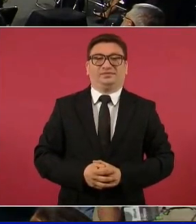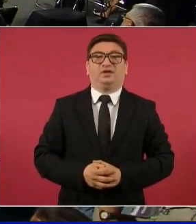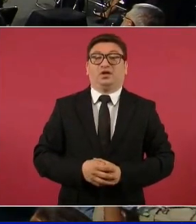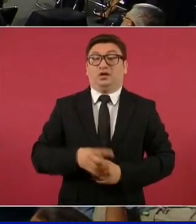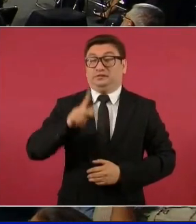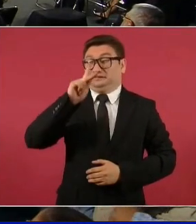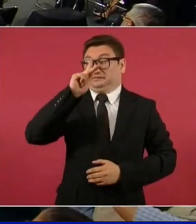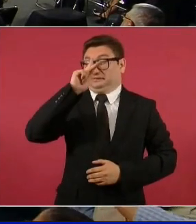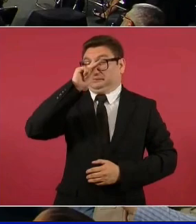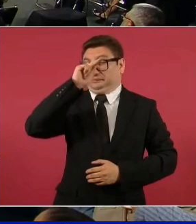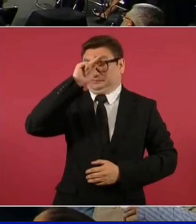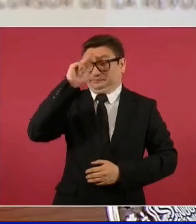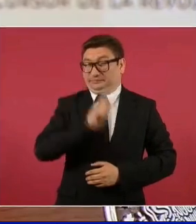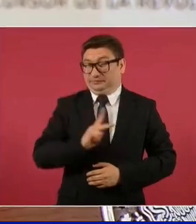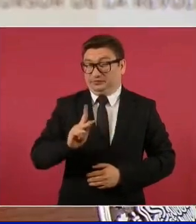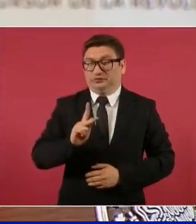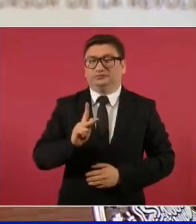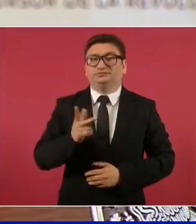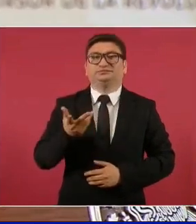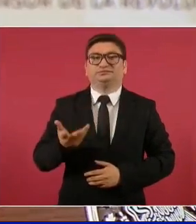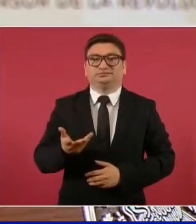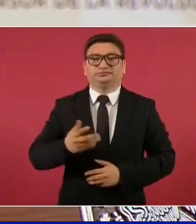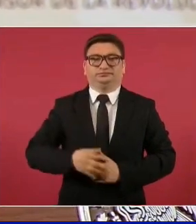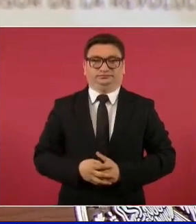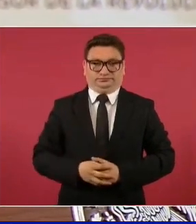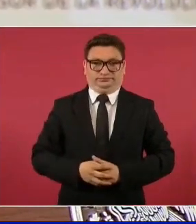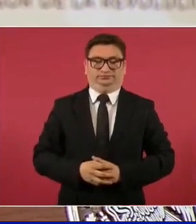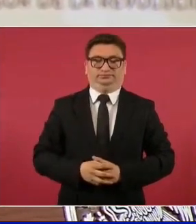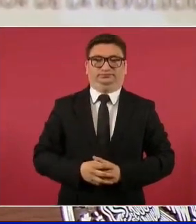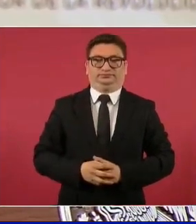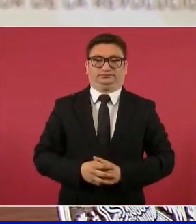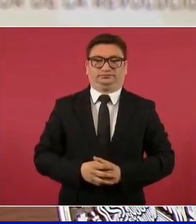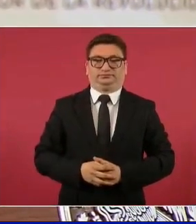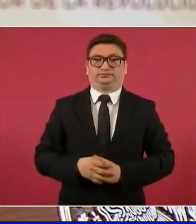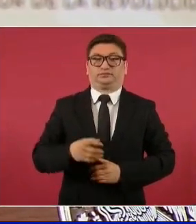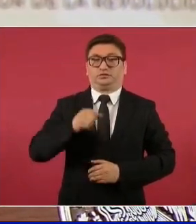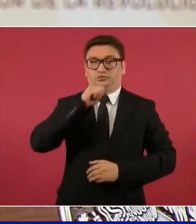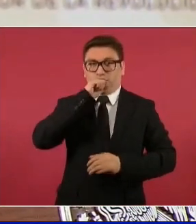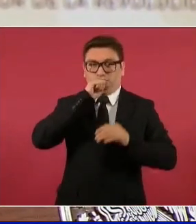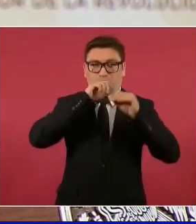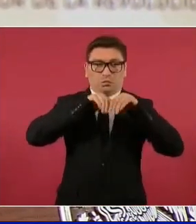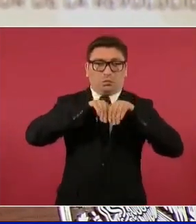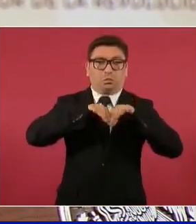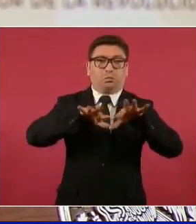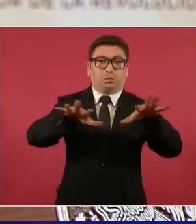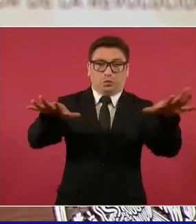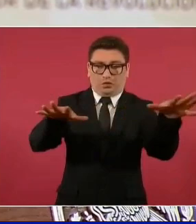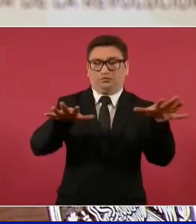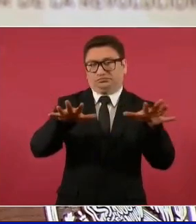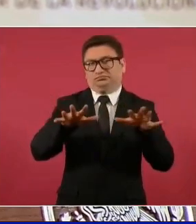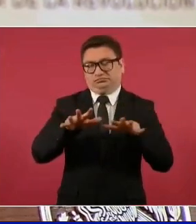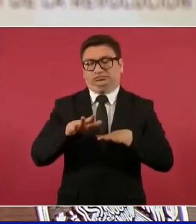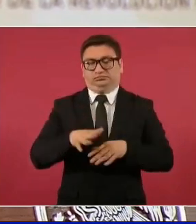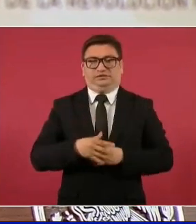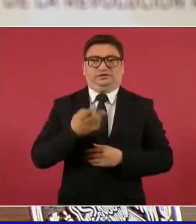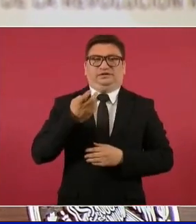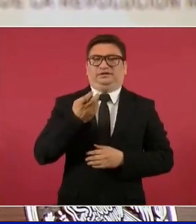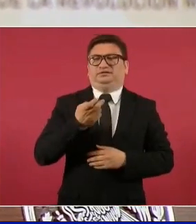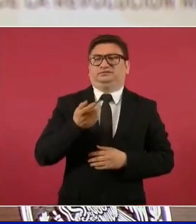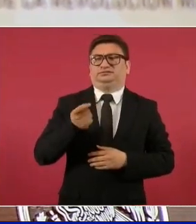Lo peor es que además de esa publicidad, que podría